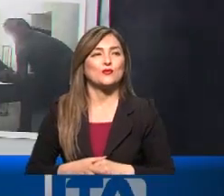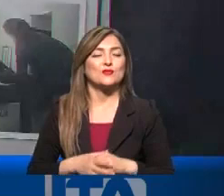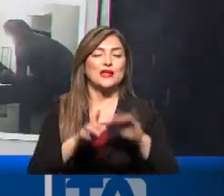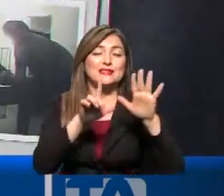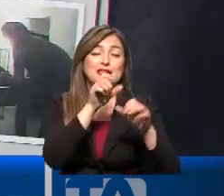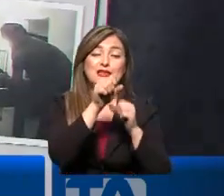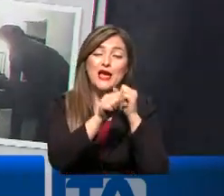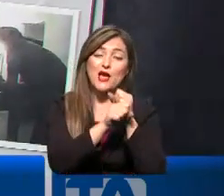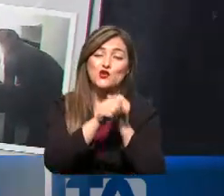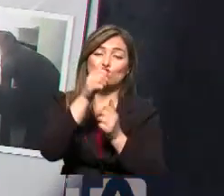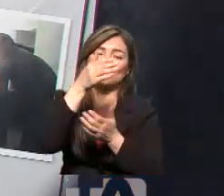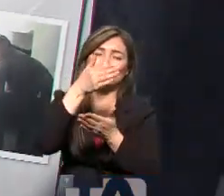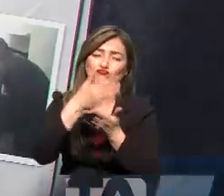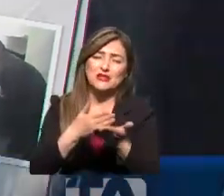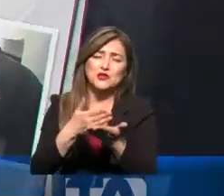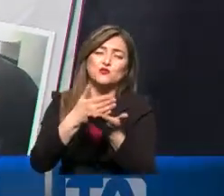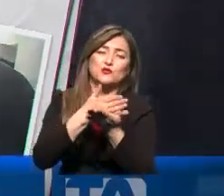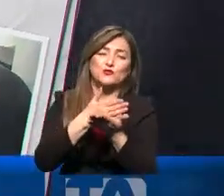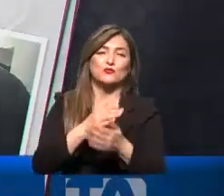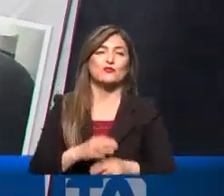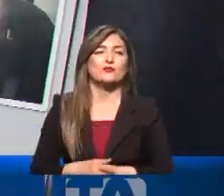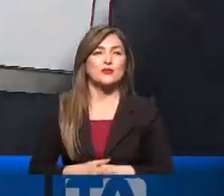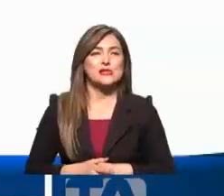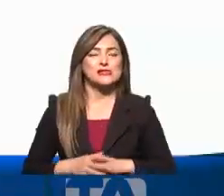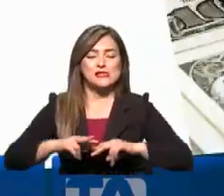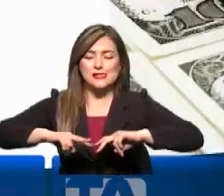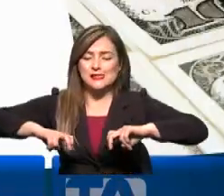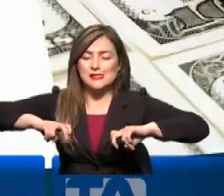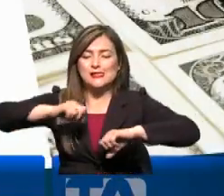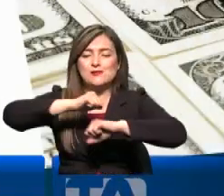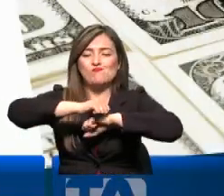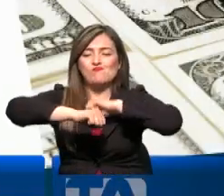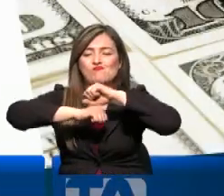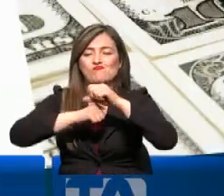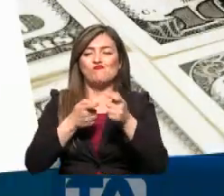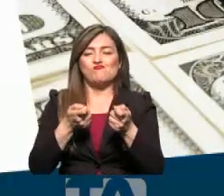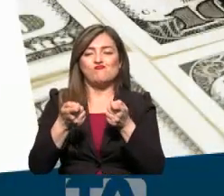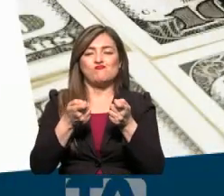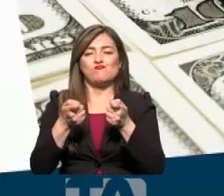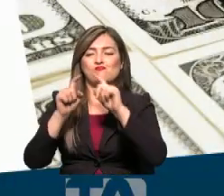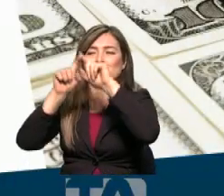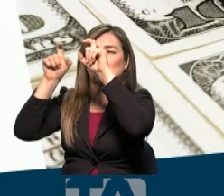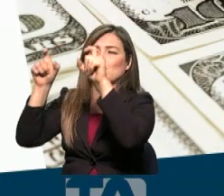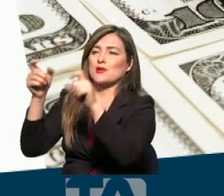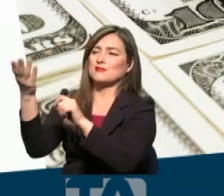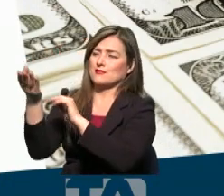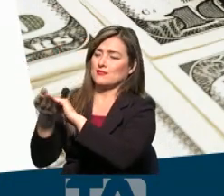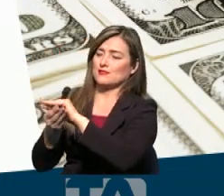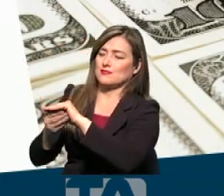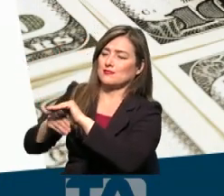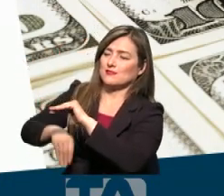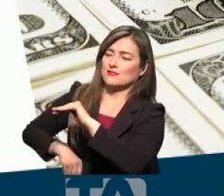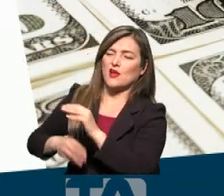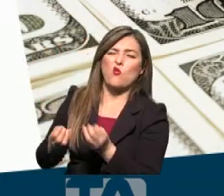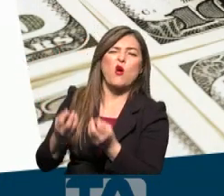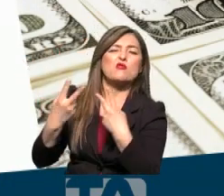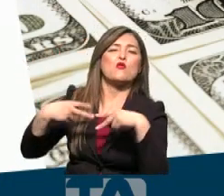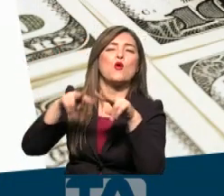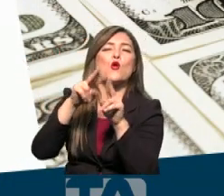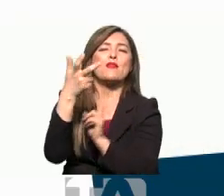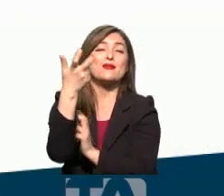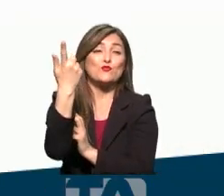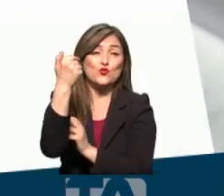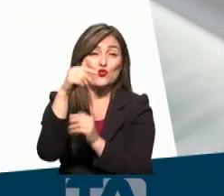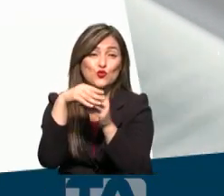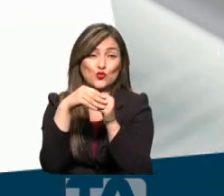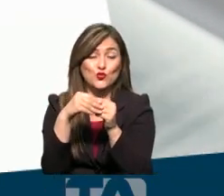7 años. Este caso investiga una estructura delictiva que habría exigido sobornos a la empresa No Limit por cerca de 13 millones de dólares a cambio